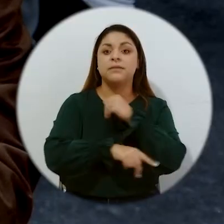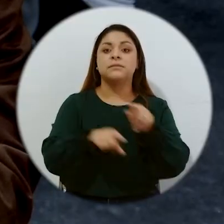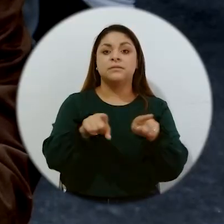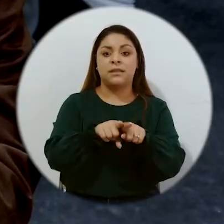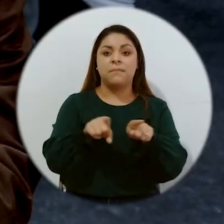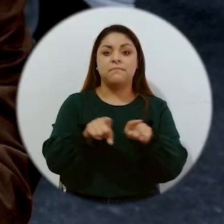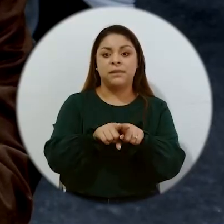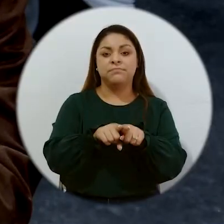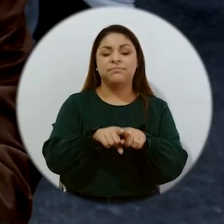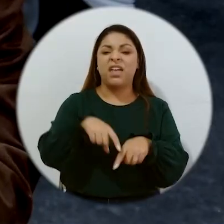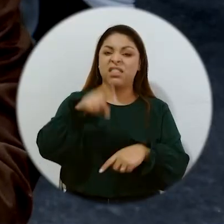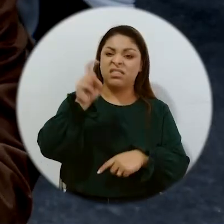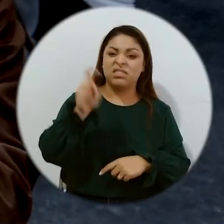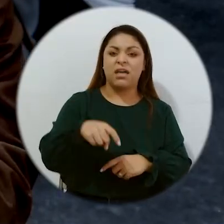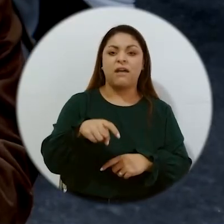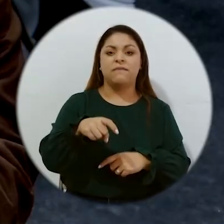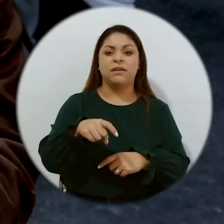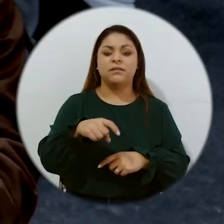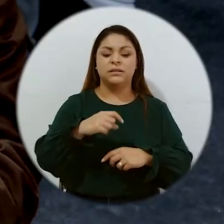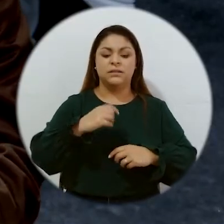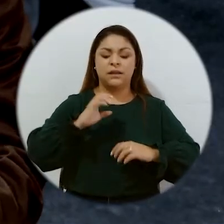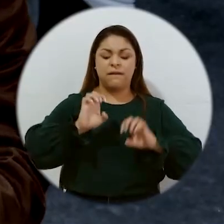el país también tiene que